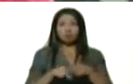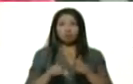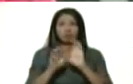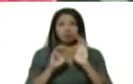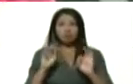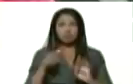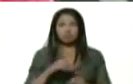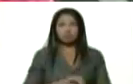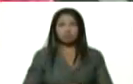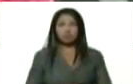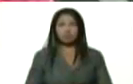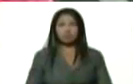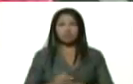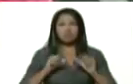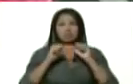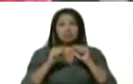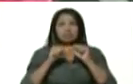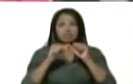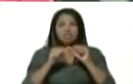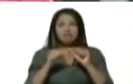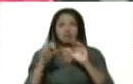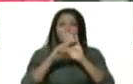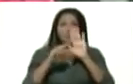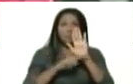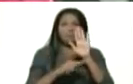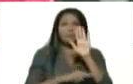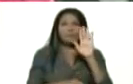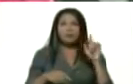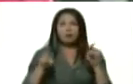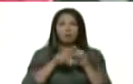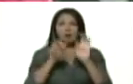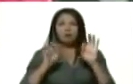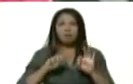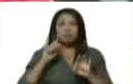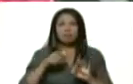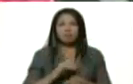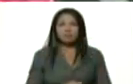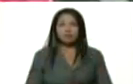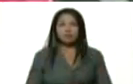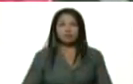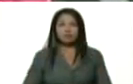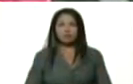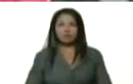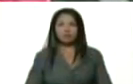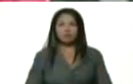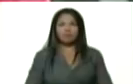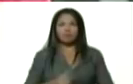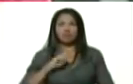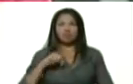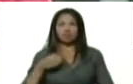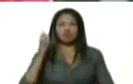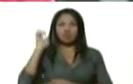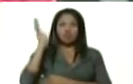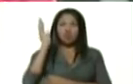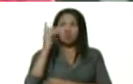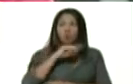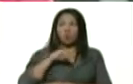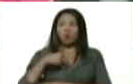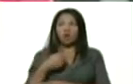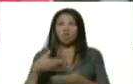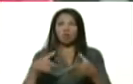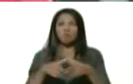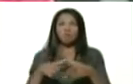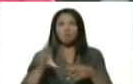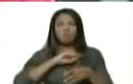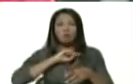Hemos avanzado, te ha dado unas instrucciones que son parte de las que el Congreso de nuestro partido,